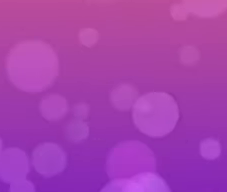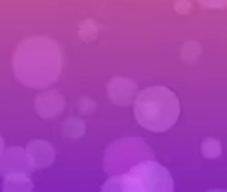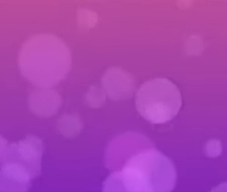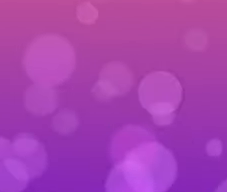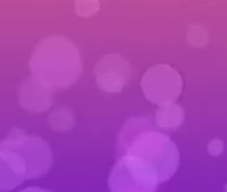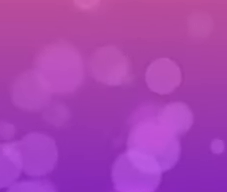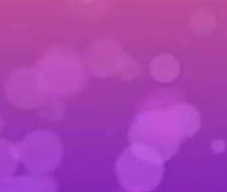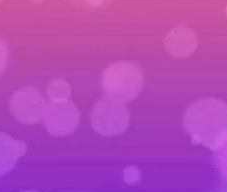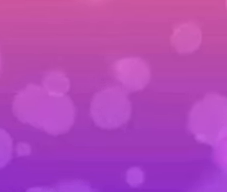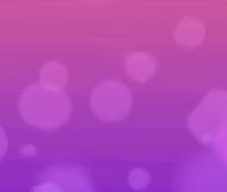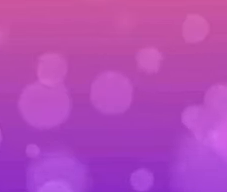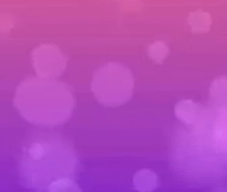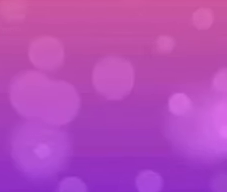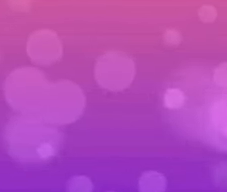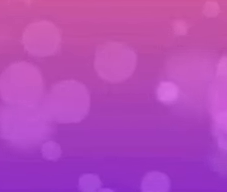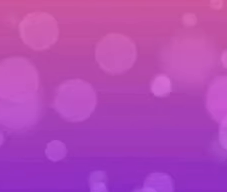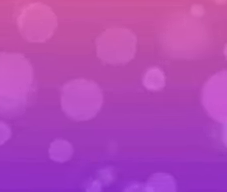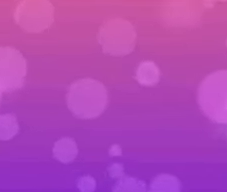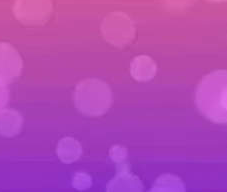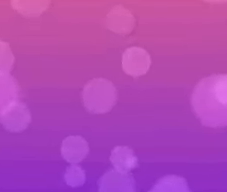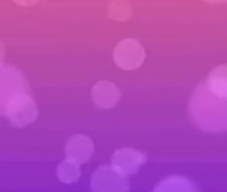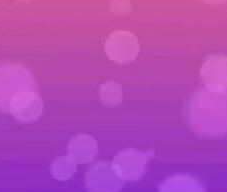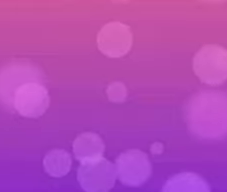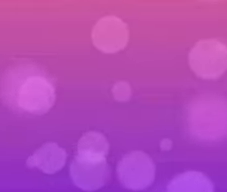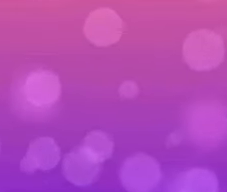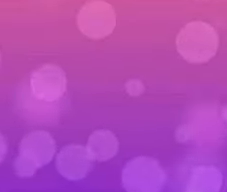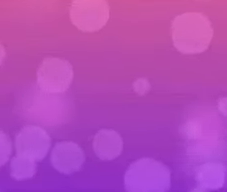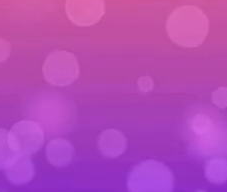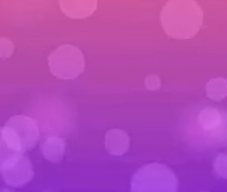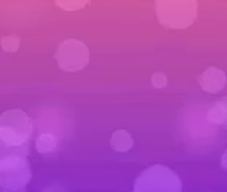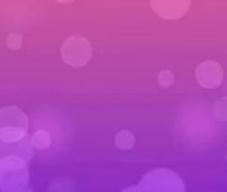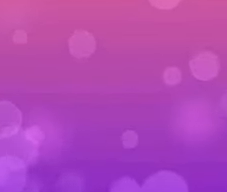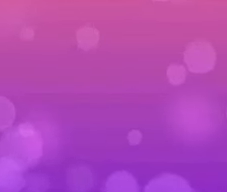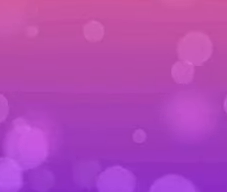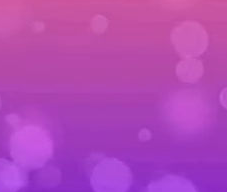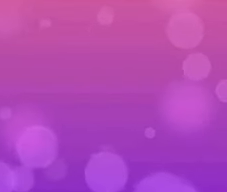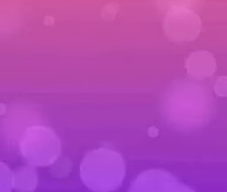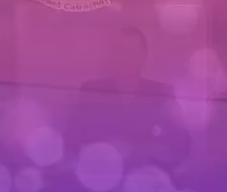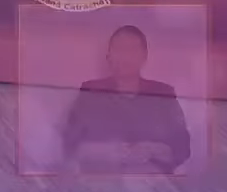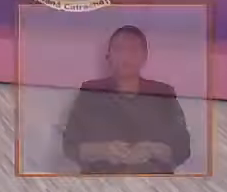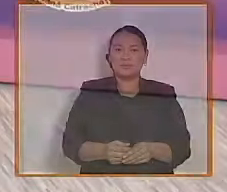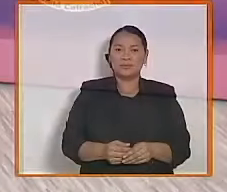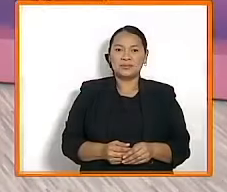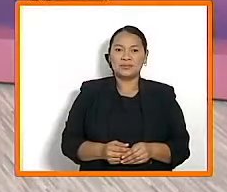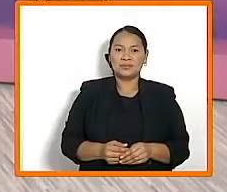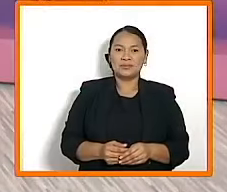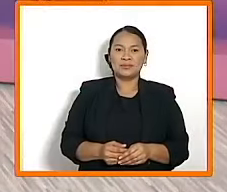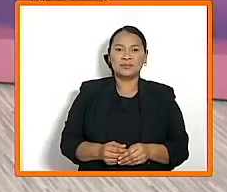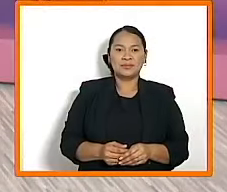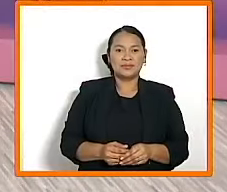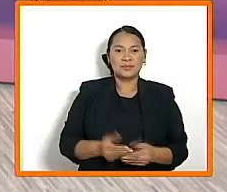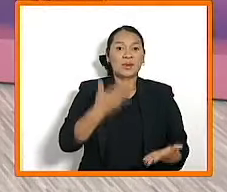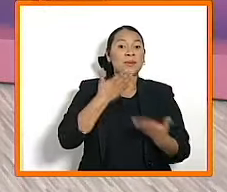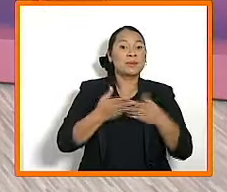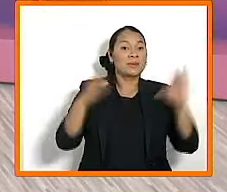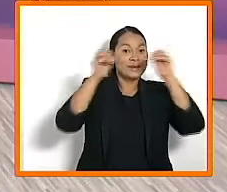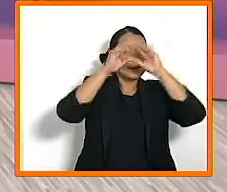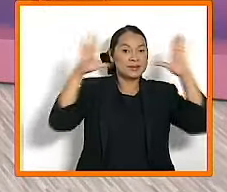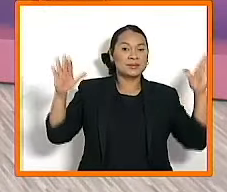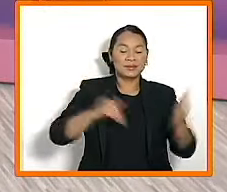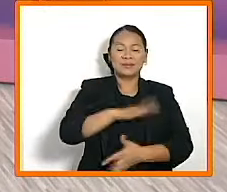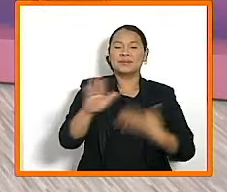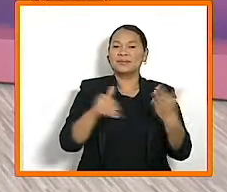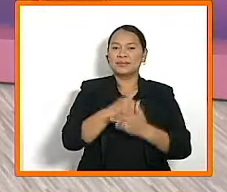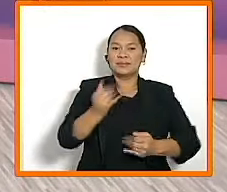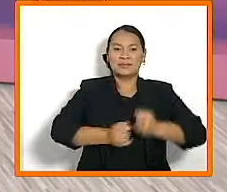bienvenidos al sorteo loto loto c la vida Muy buenos días a todos nuestros